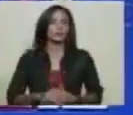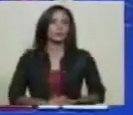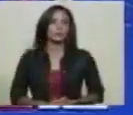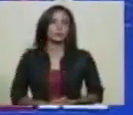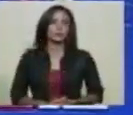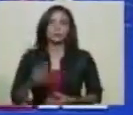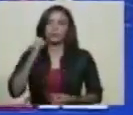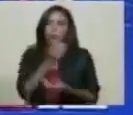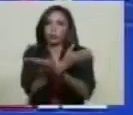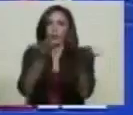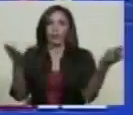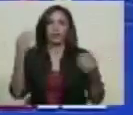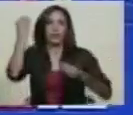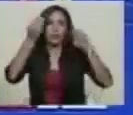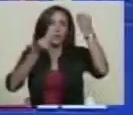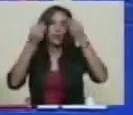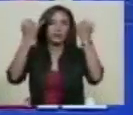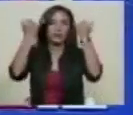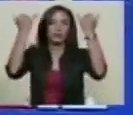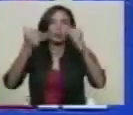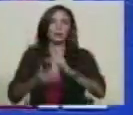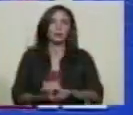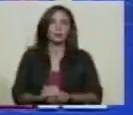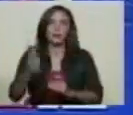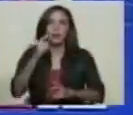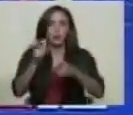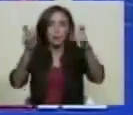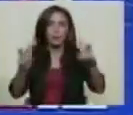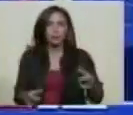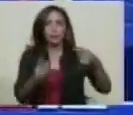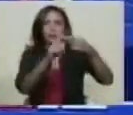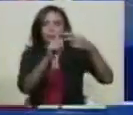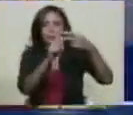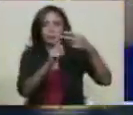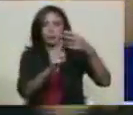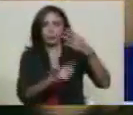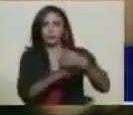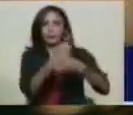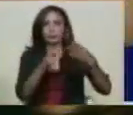pensadores, pensadoras, Farruco, María Cristina, María León,